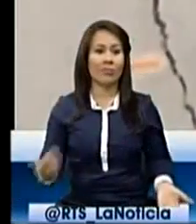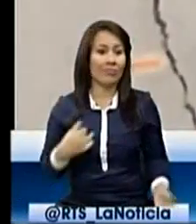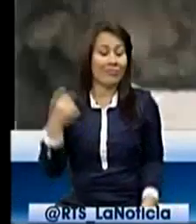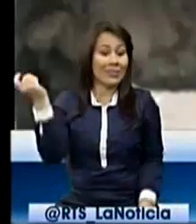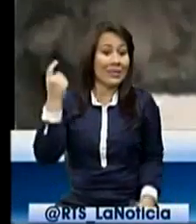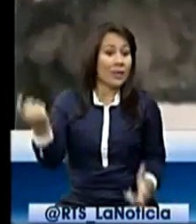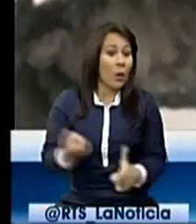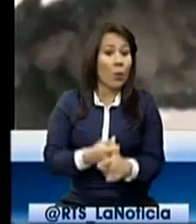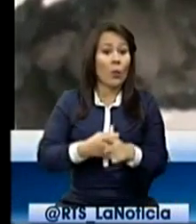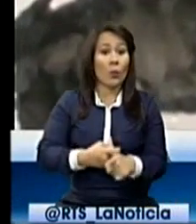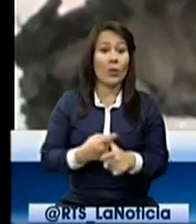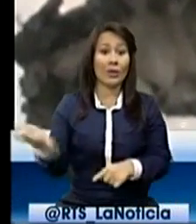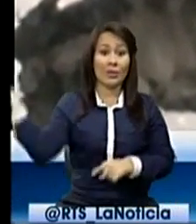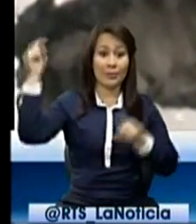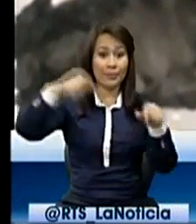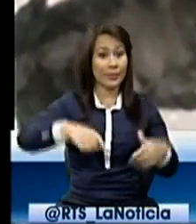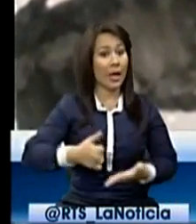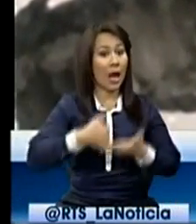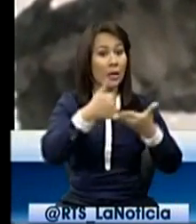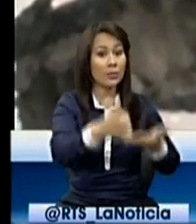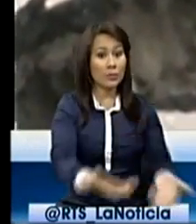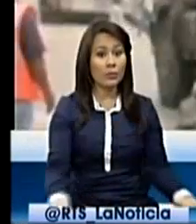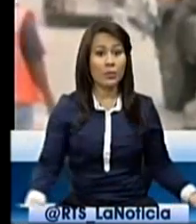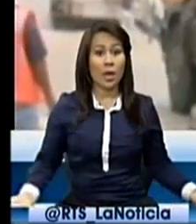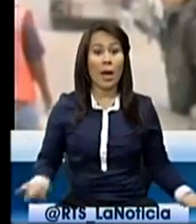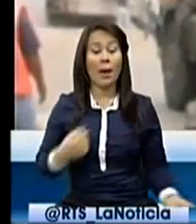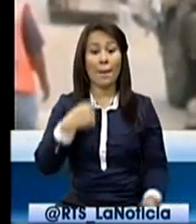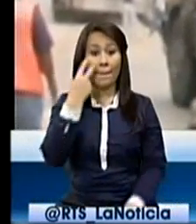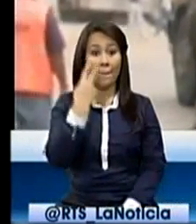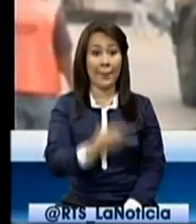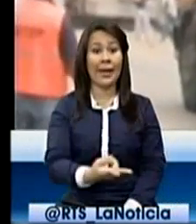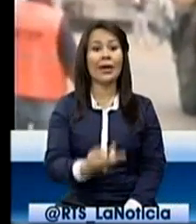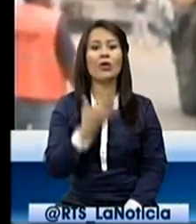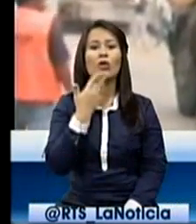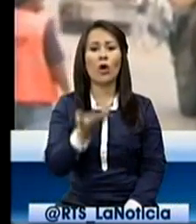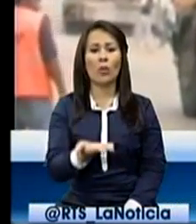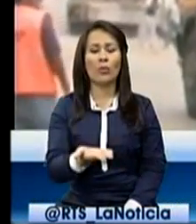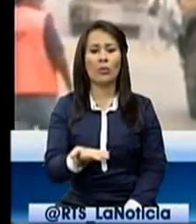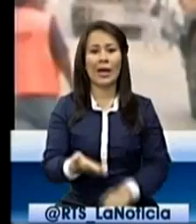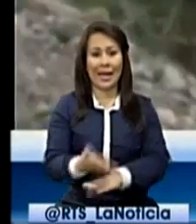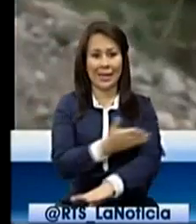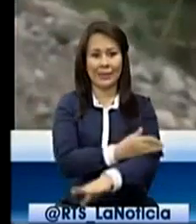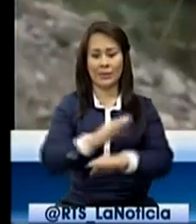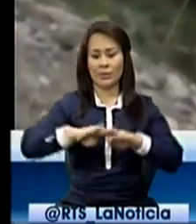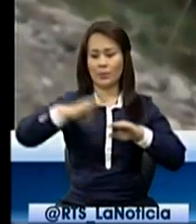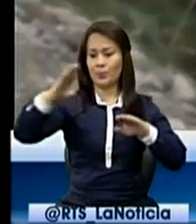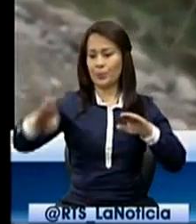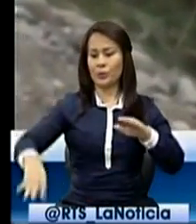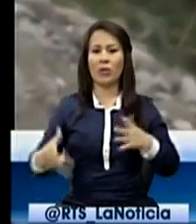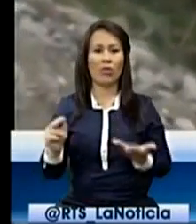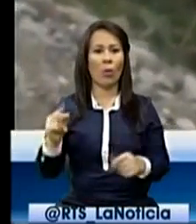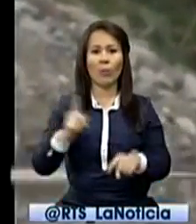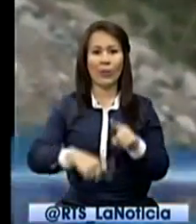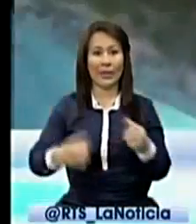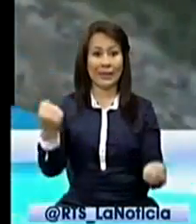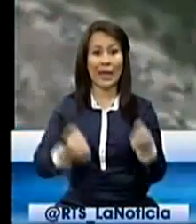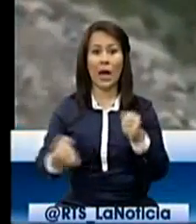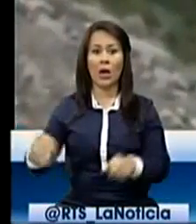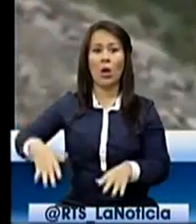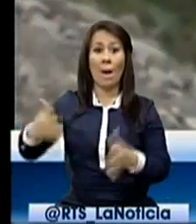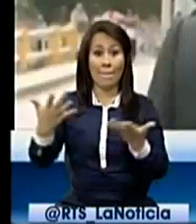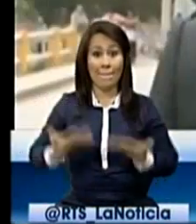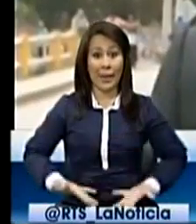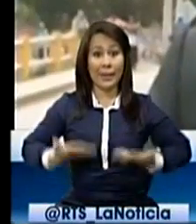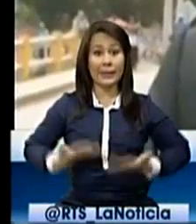que intervengan con alguna alternativa, debido a que el paso que existe de manera alterna no soporta el fluido vehicular